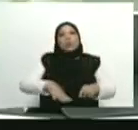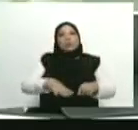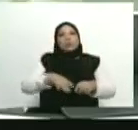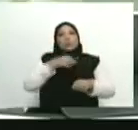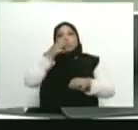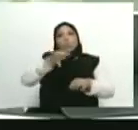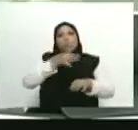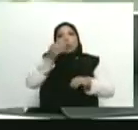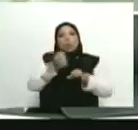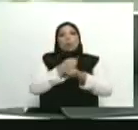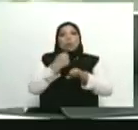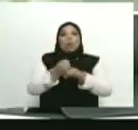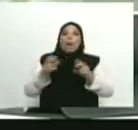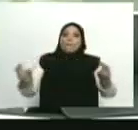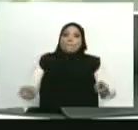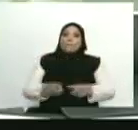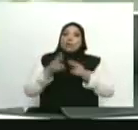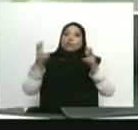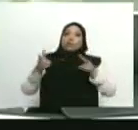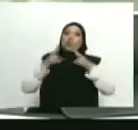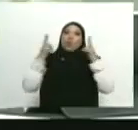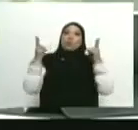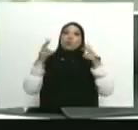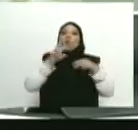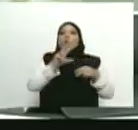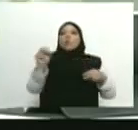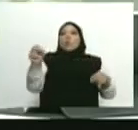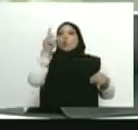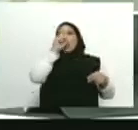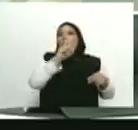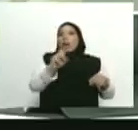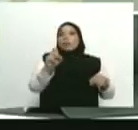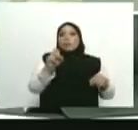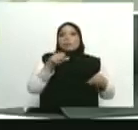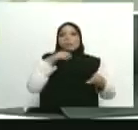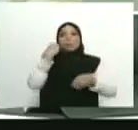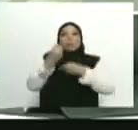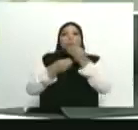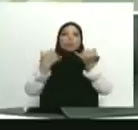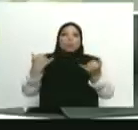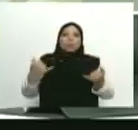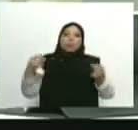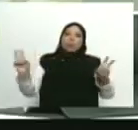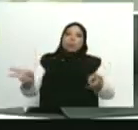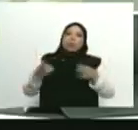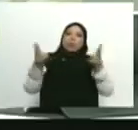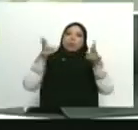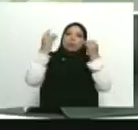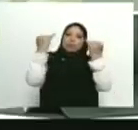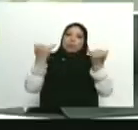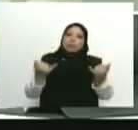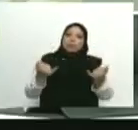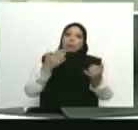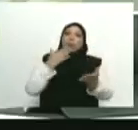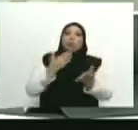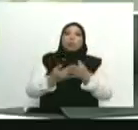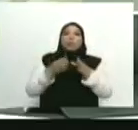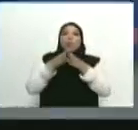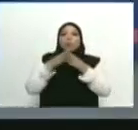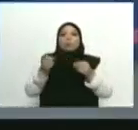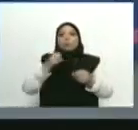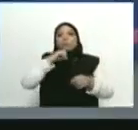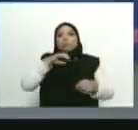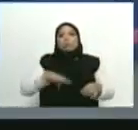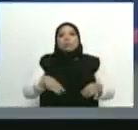Sigamos celebrando las victorias de hace 200 años. Sigamos gestando las victorias de ahora. Le agradezco a estos dos